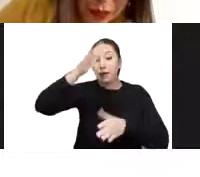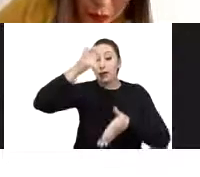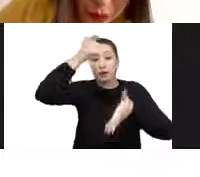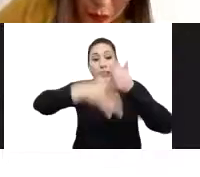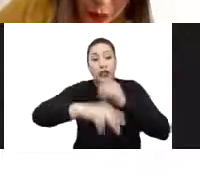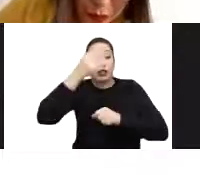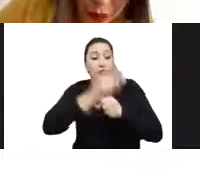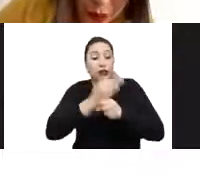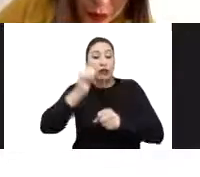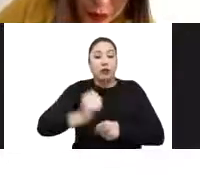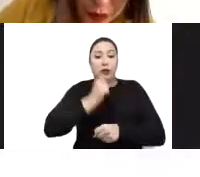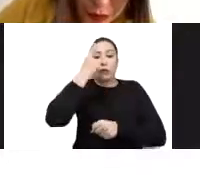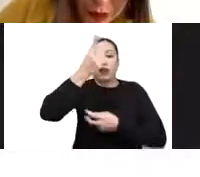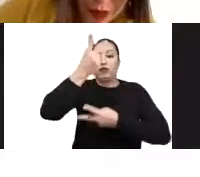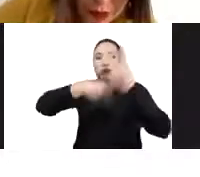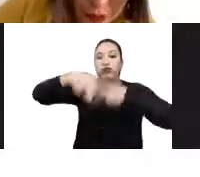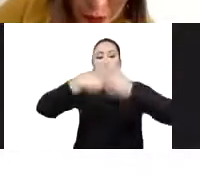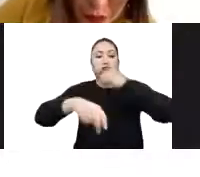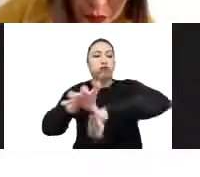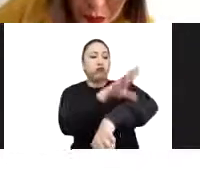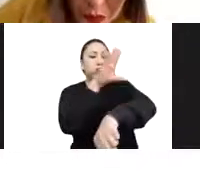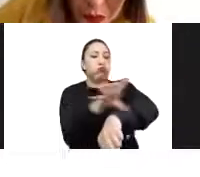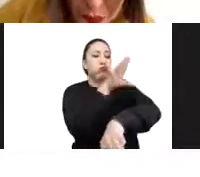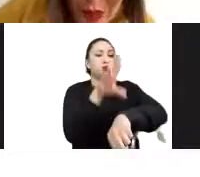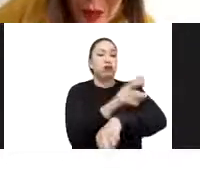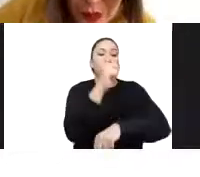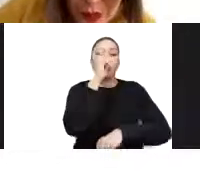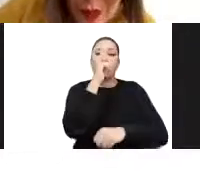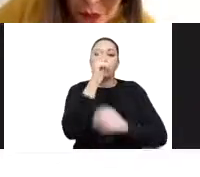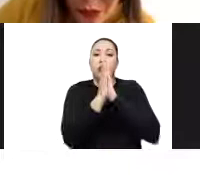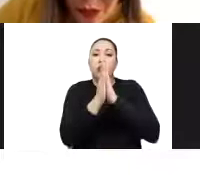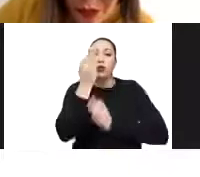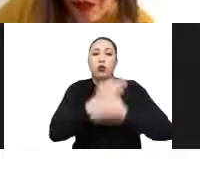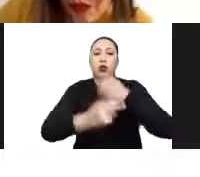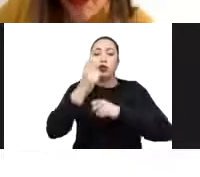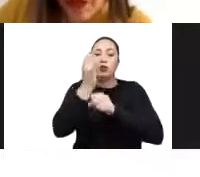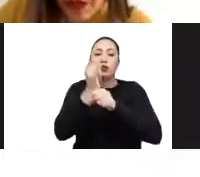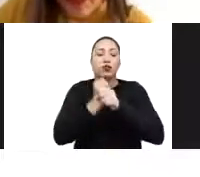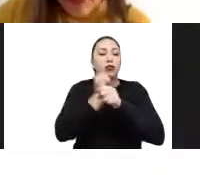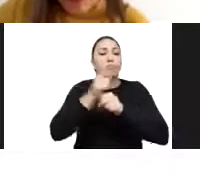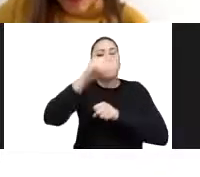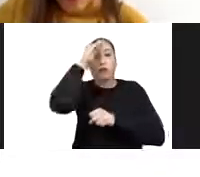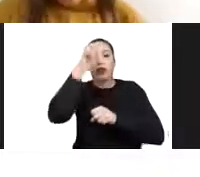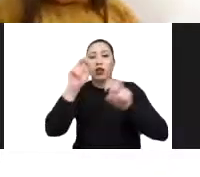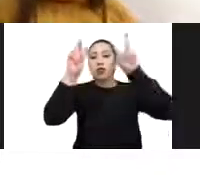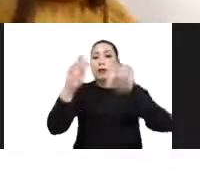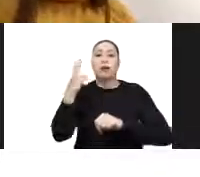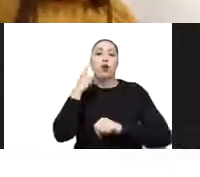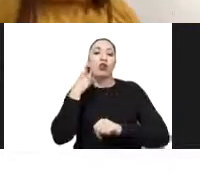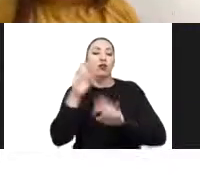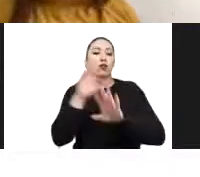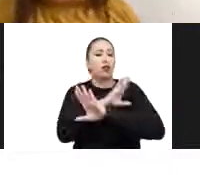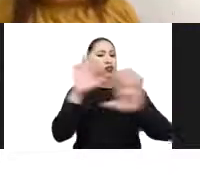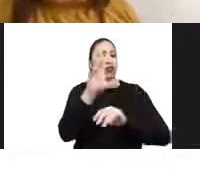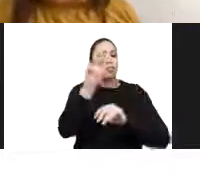generar electricidad. Por favor, esto es un dato científico, no es un dato político, y es algo que ustedes